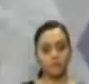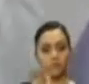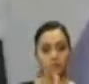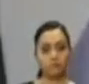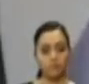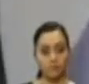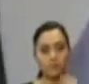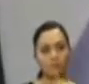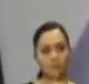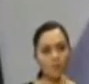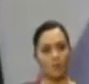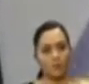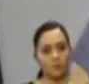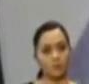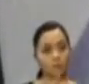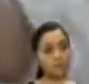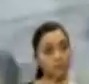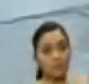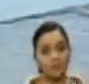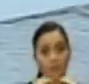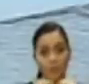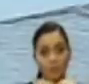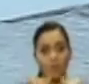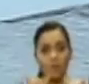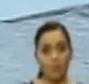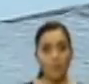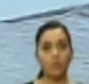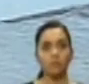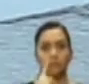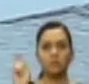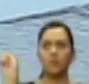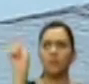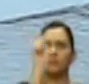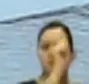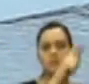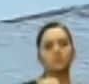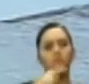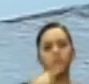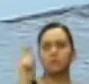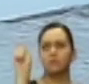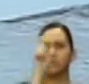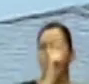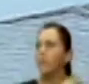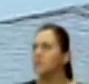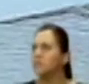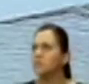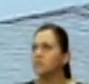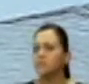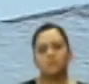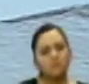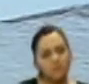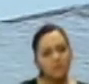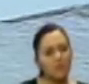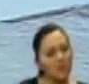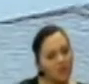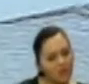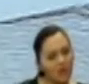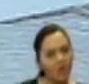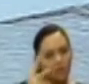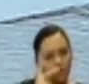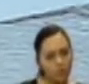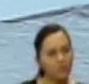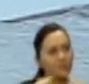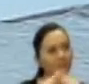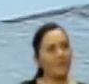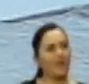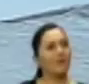Pero ustedes ven, ¿no? Por ejemplo, de repente una cortina mal puesta. Todo eso es educativo. se hace lo más y no se hace lo menos. Se pone tremendo bloque de